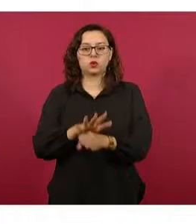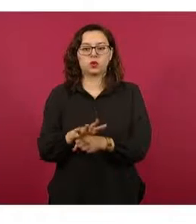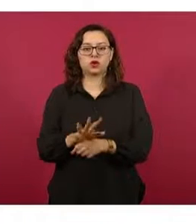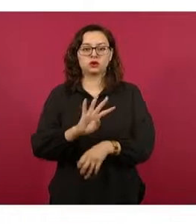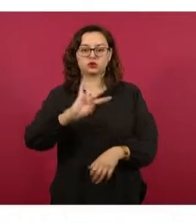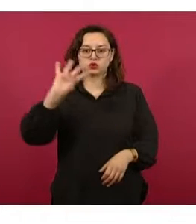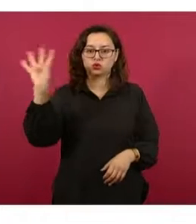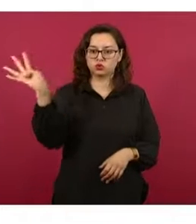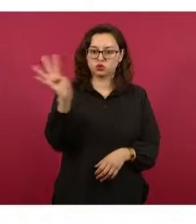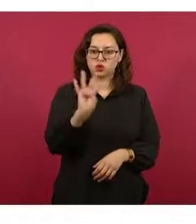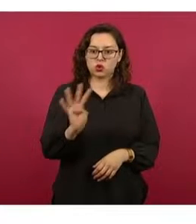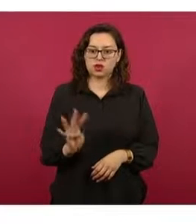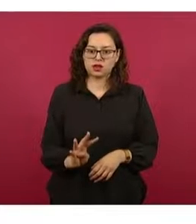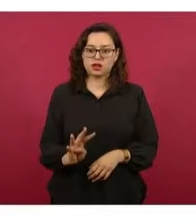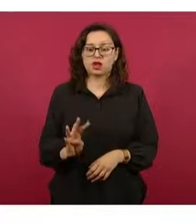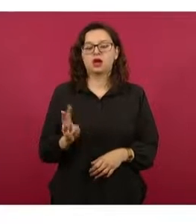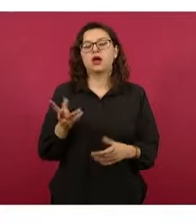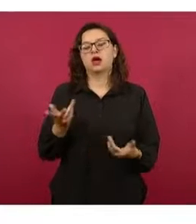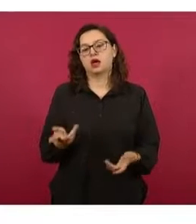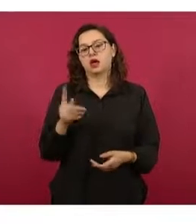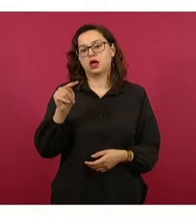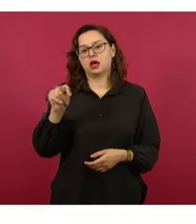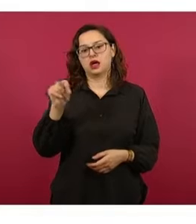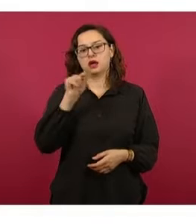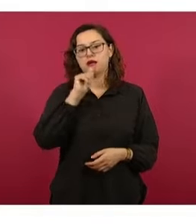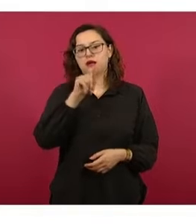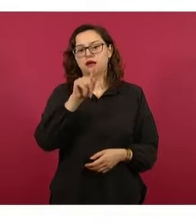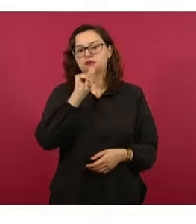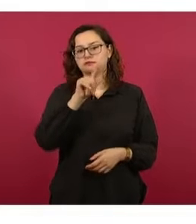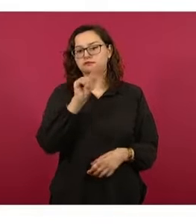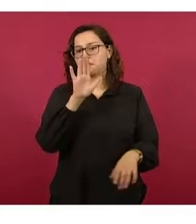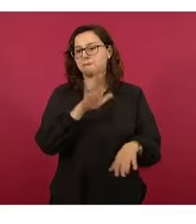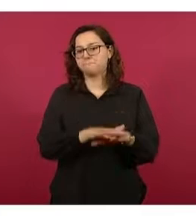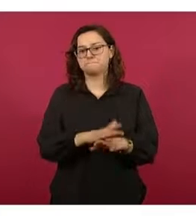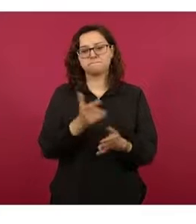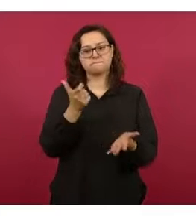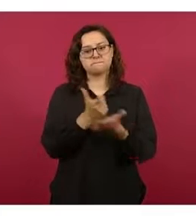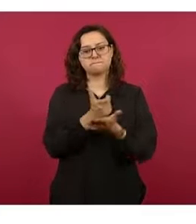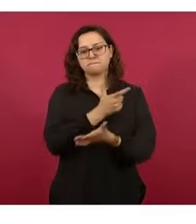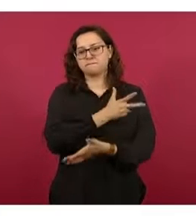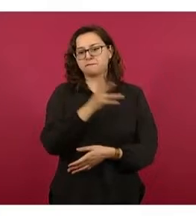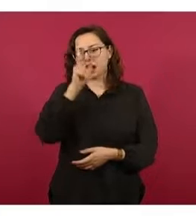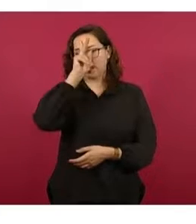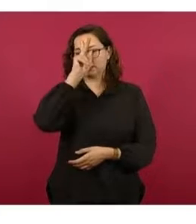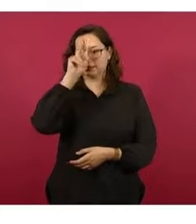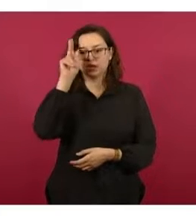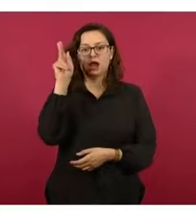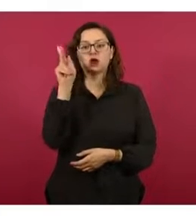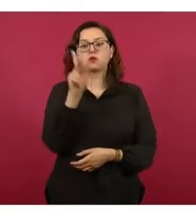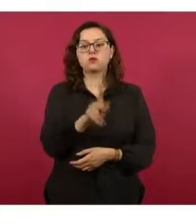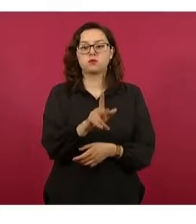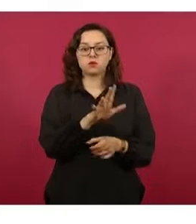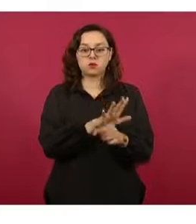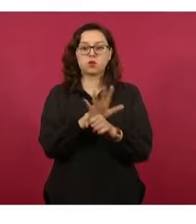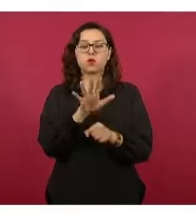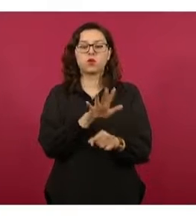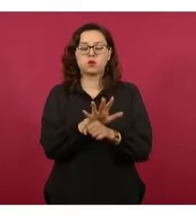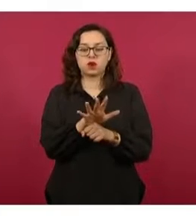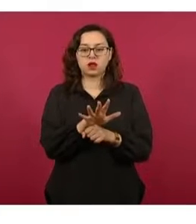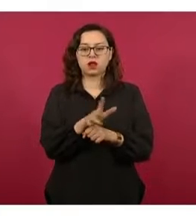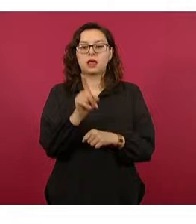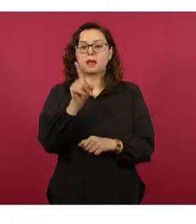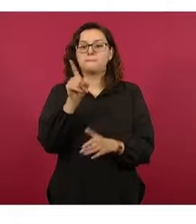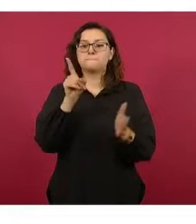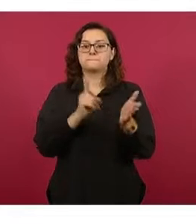Hiper en Río Nilo, en Tonalá, Jalisco, tiene el precio más alto de toda la zona. Este paquete lo tiene